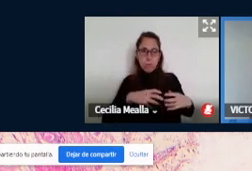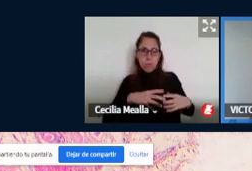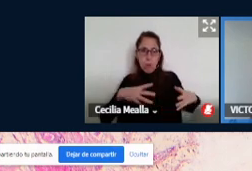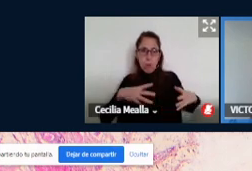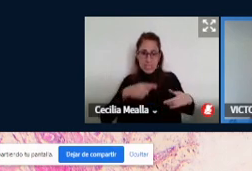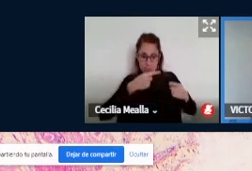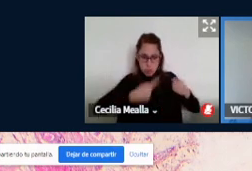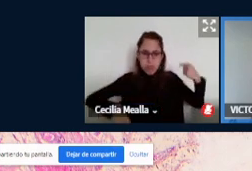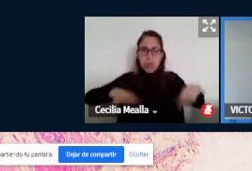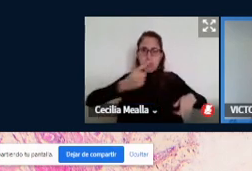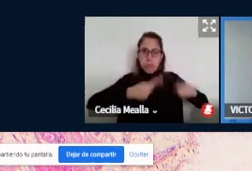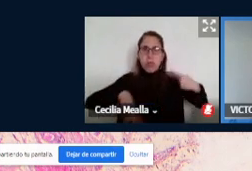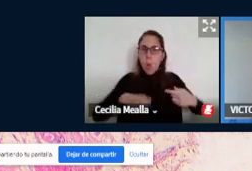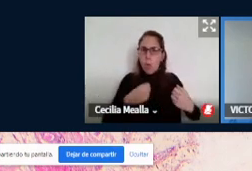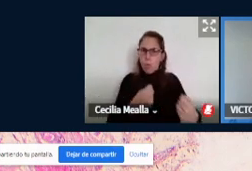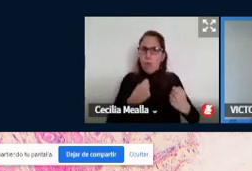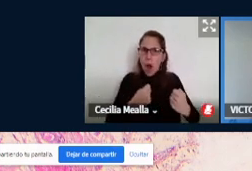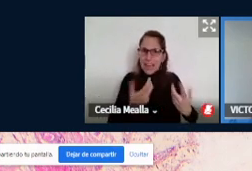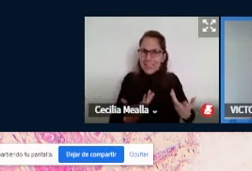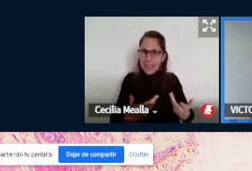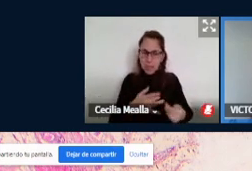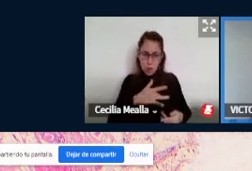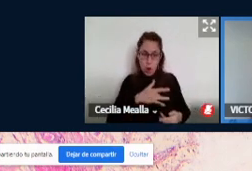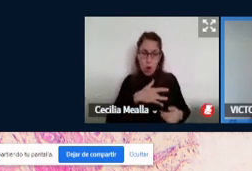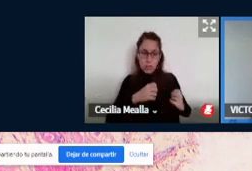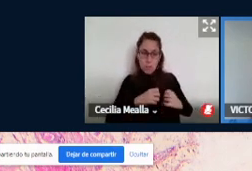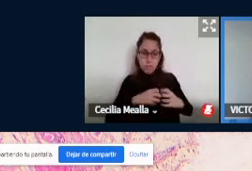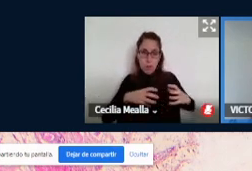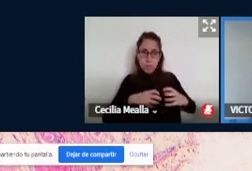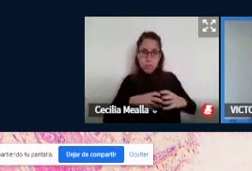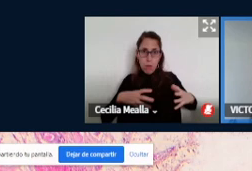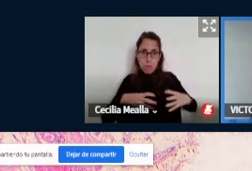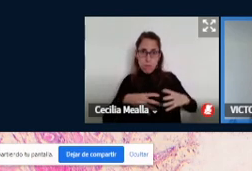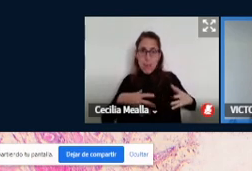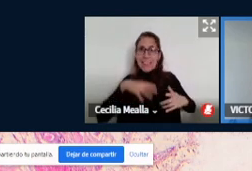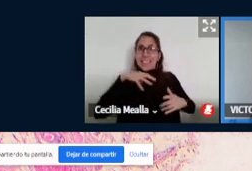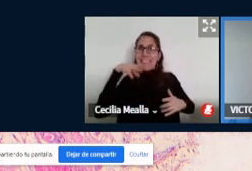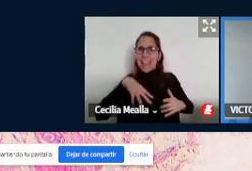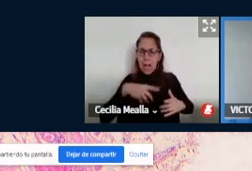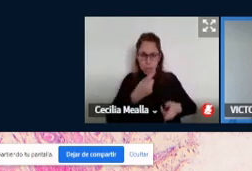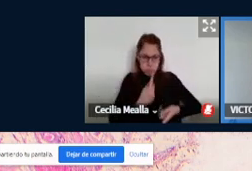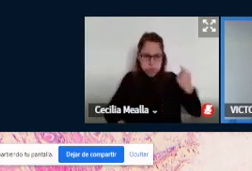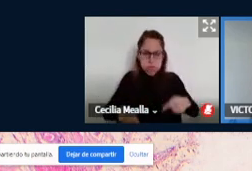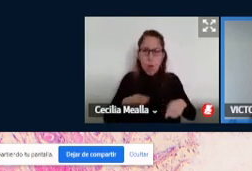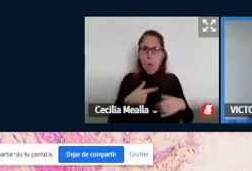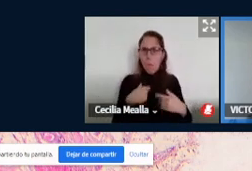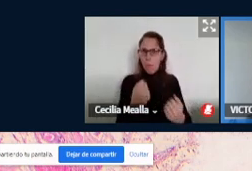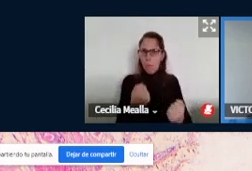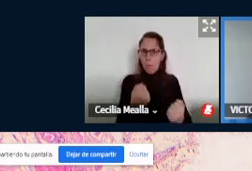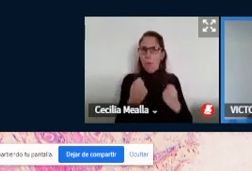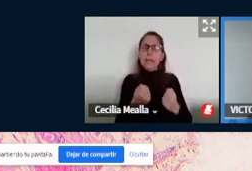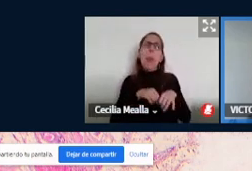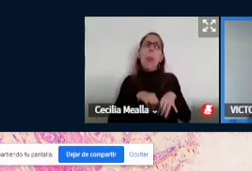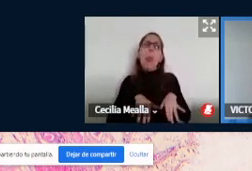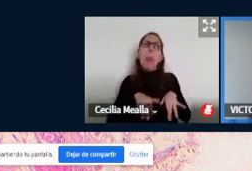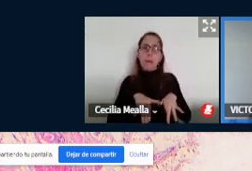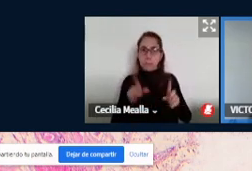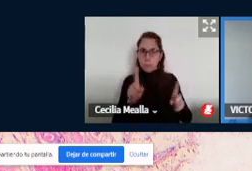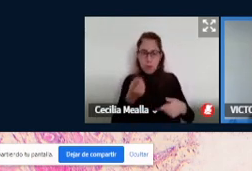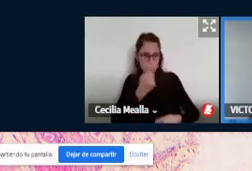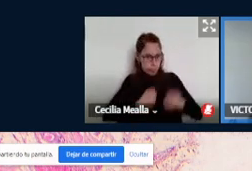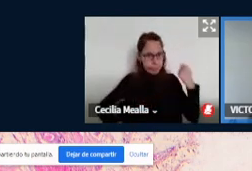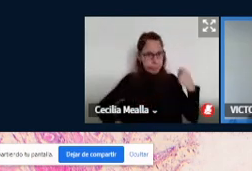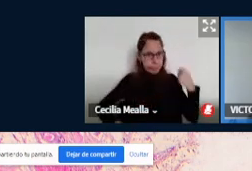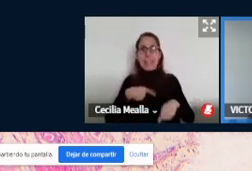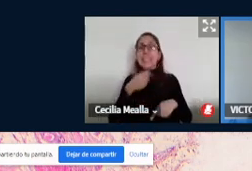corazón, ¿sí? El corazón cuando bombea larga sangre con mucha fuerza, entonces tienen que resistir